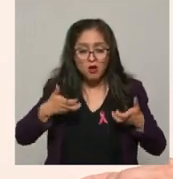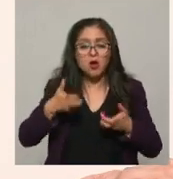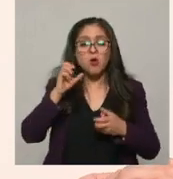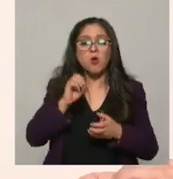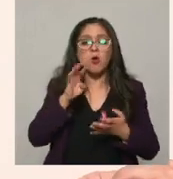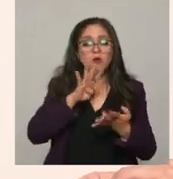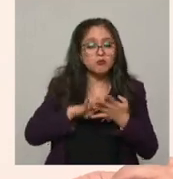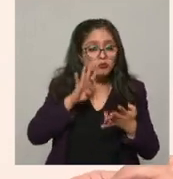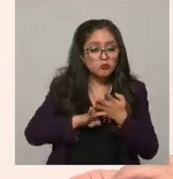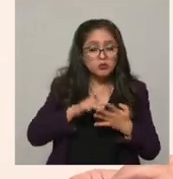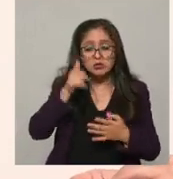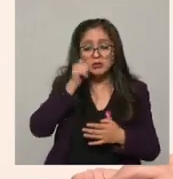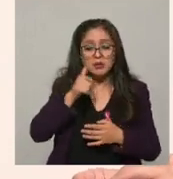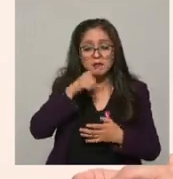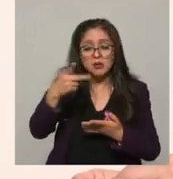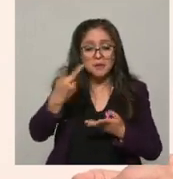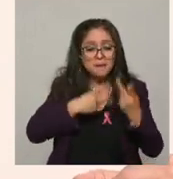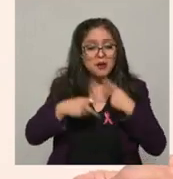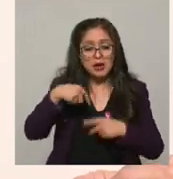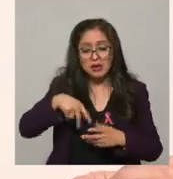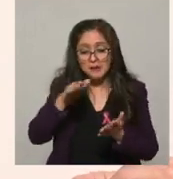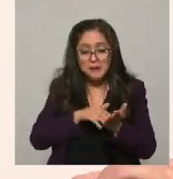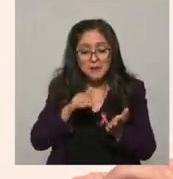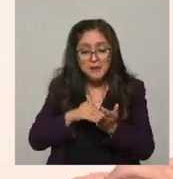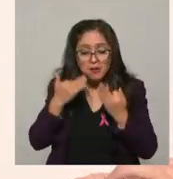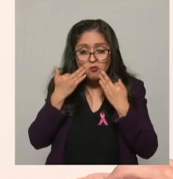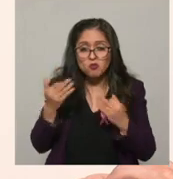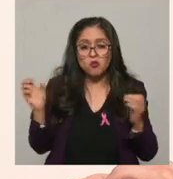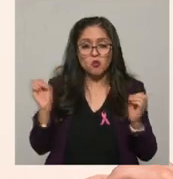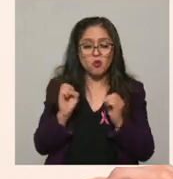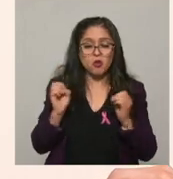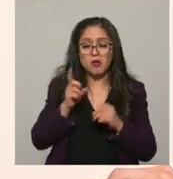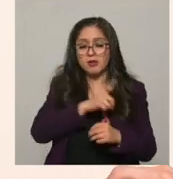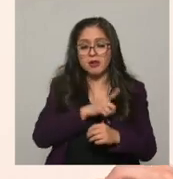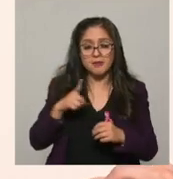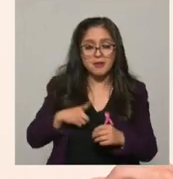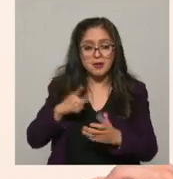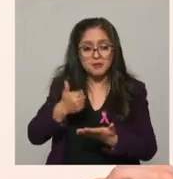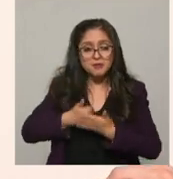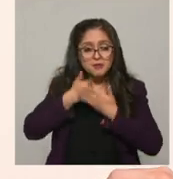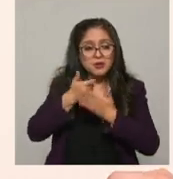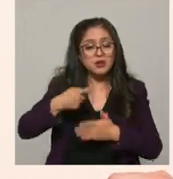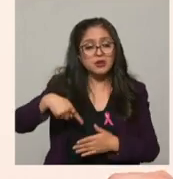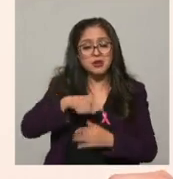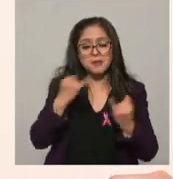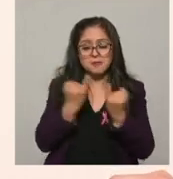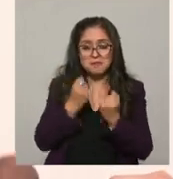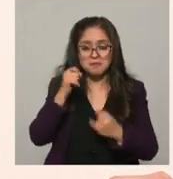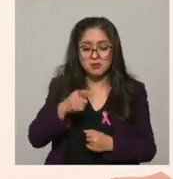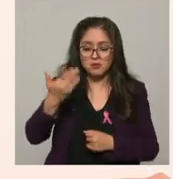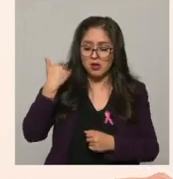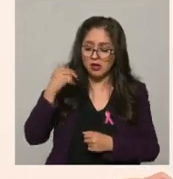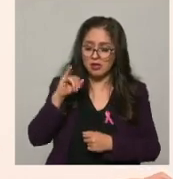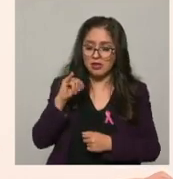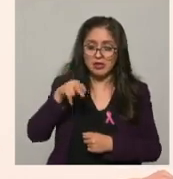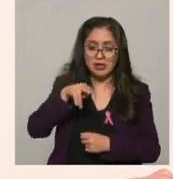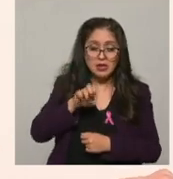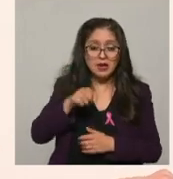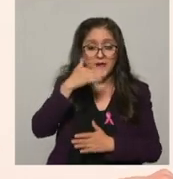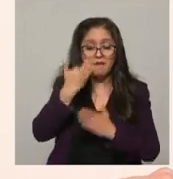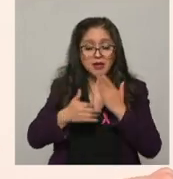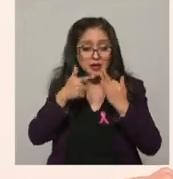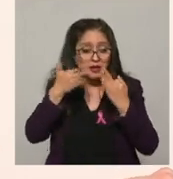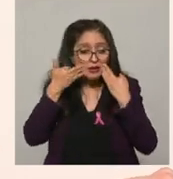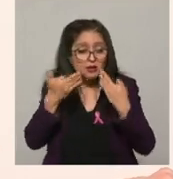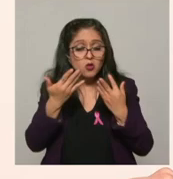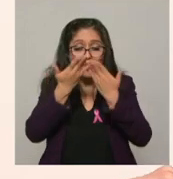llegan sin ningún tipo de documento. Entonces, tenemos que ayudarlas, que también el INE, al principio, pues si no llevas testigos, si no tienes